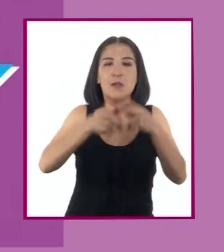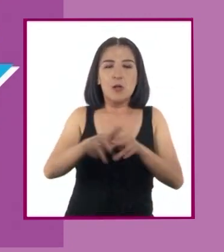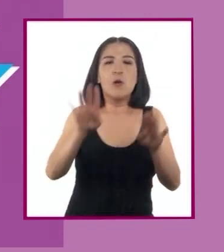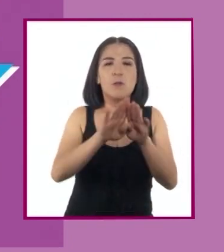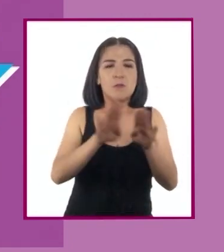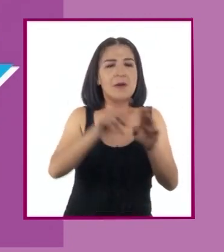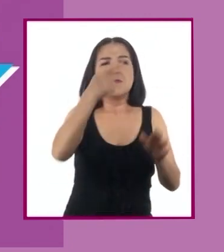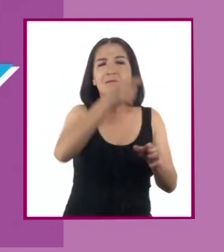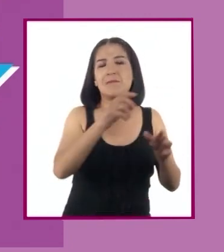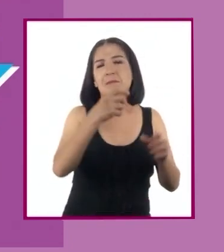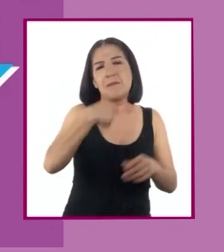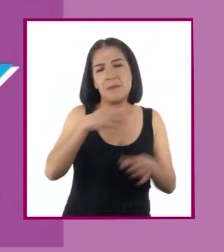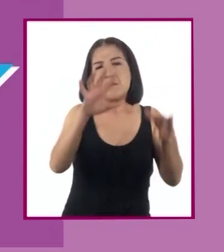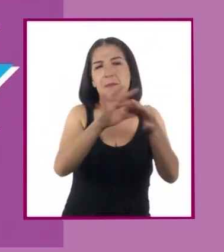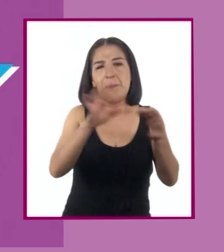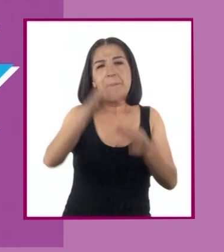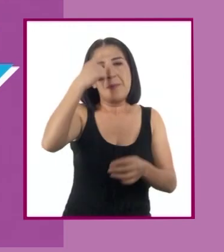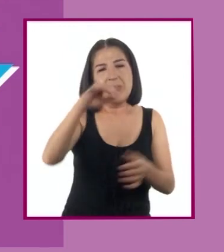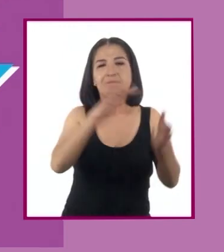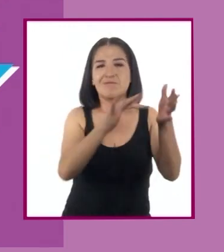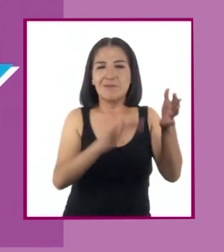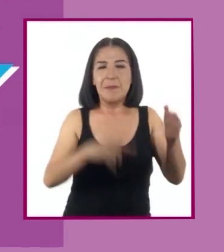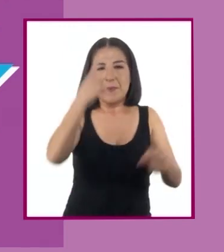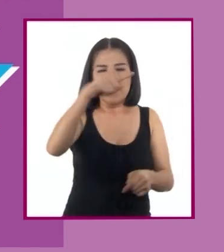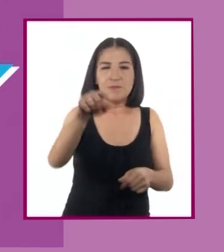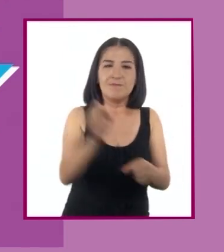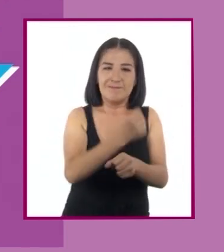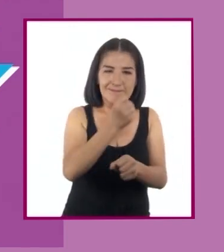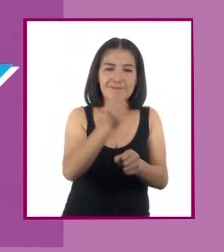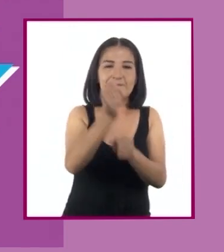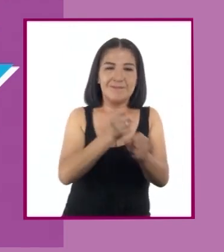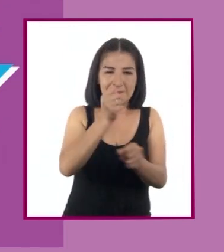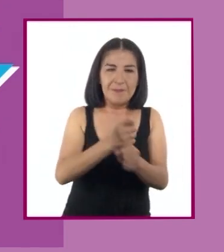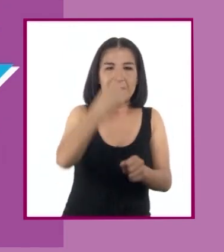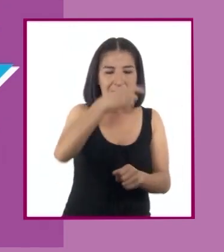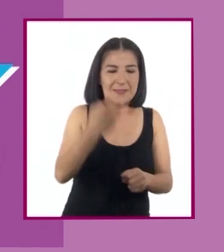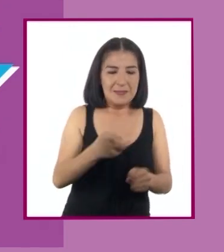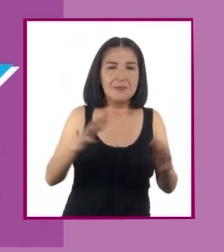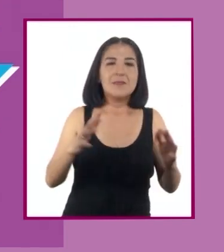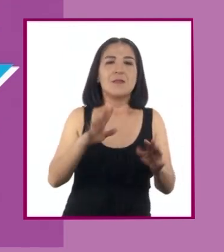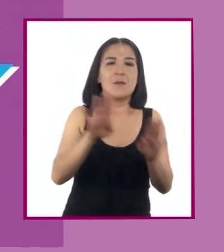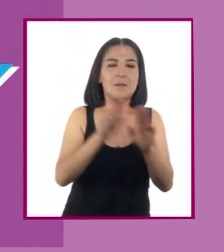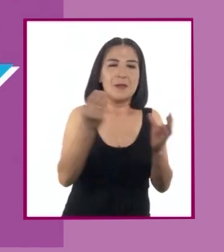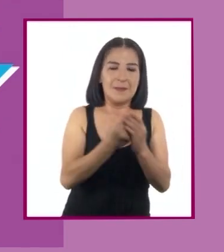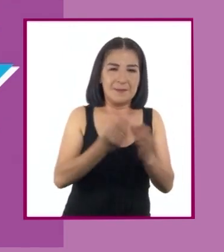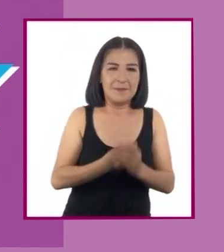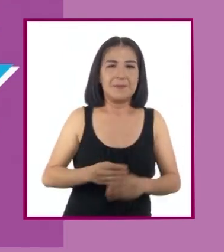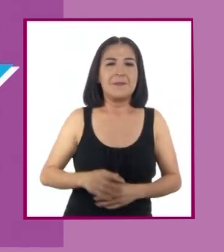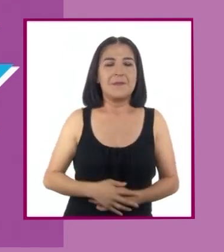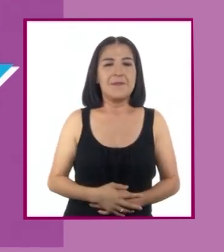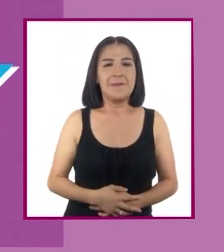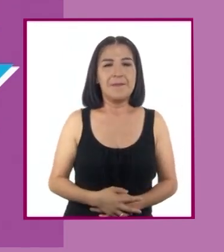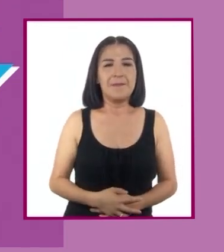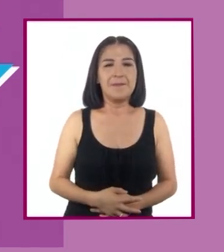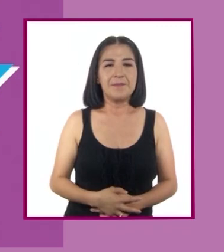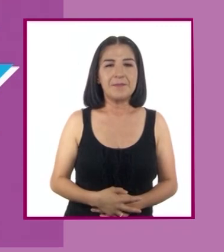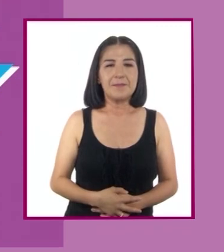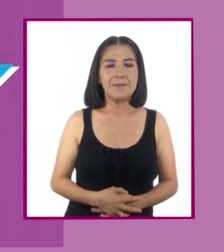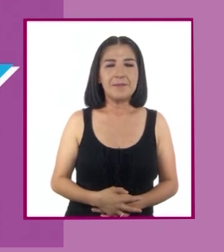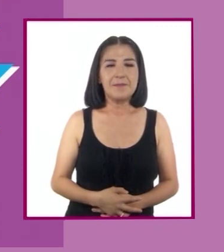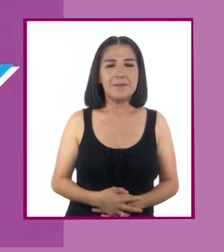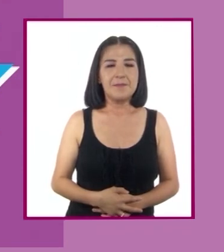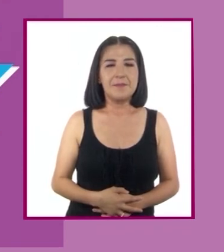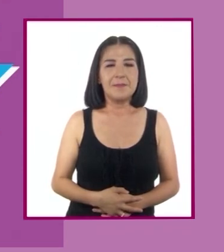algunas lecturas de autores para que pongan en práctica lo visto en esta clase. Horacio Quiroga, Juan José Arriola,